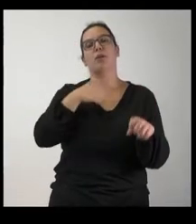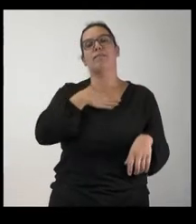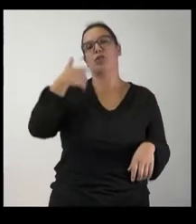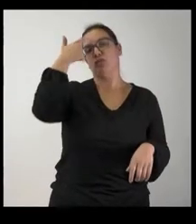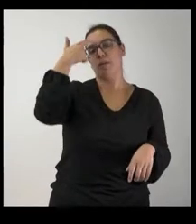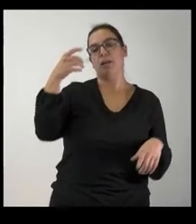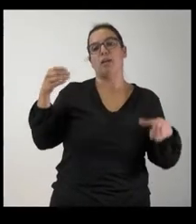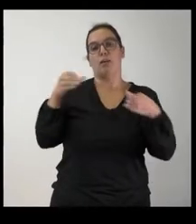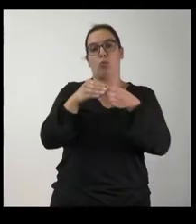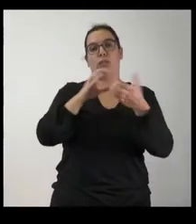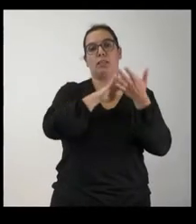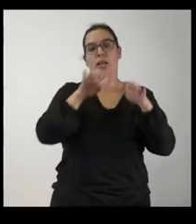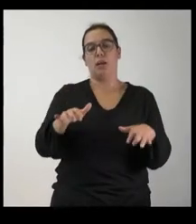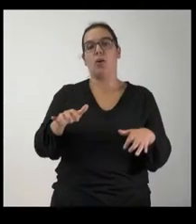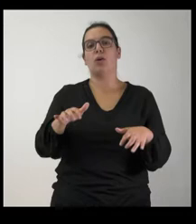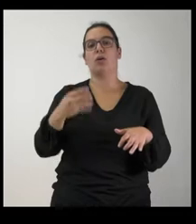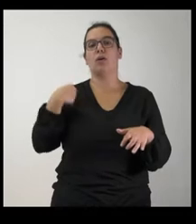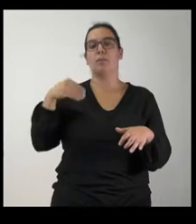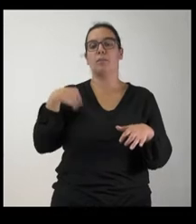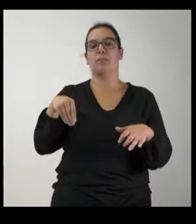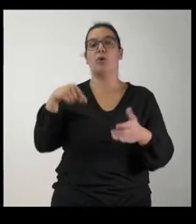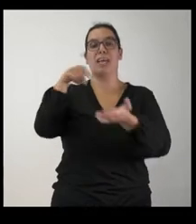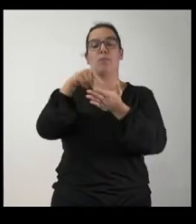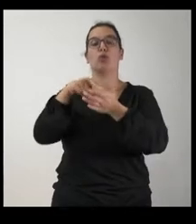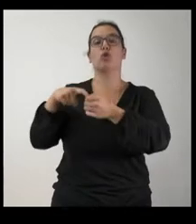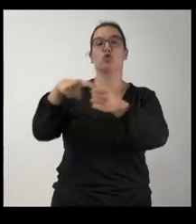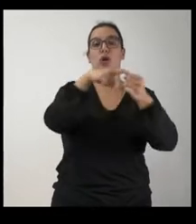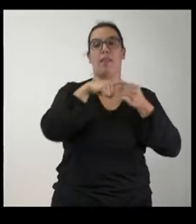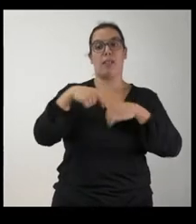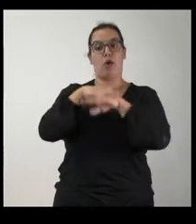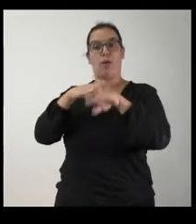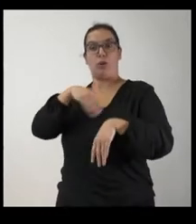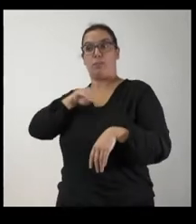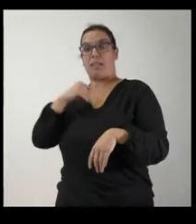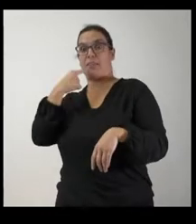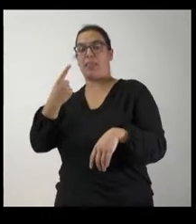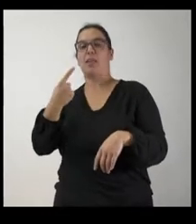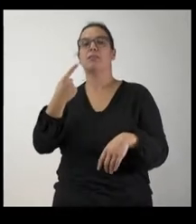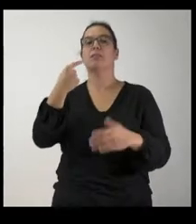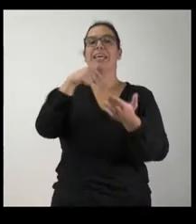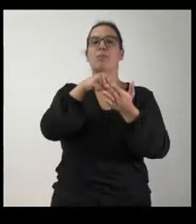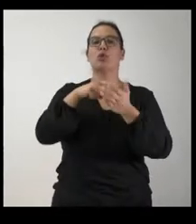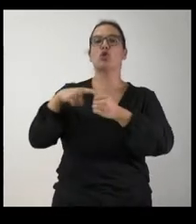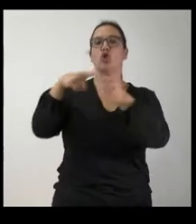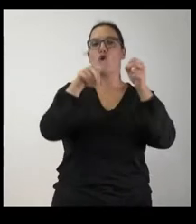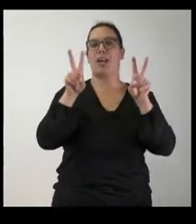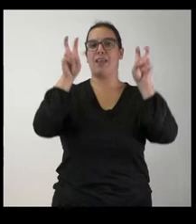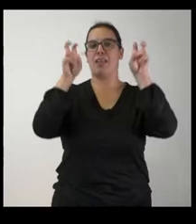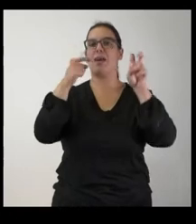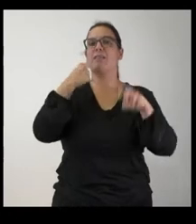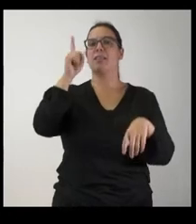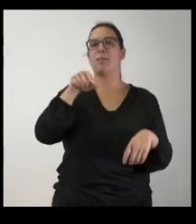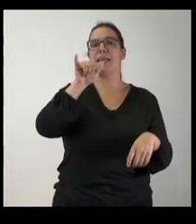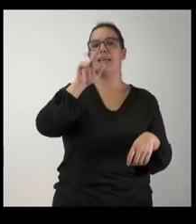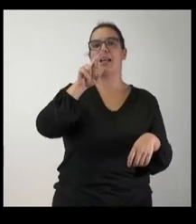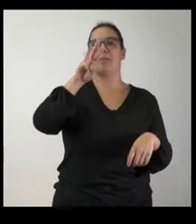posición del gobierno sobre ese impuesto de solidaridad que acaba de anunciar el gobierno central esas medidas Fiscales que También incluye la extensión del irpf